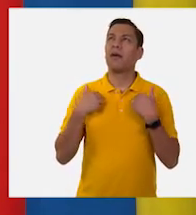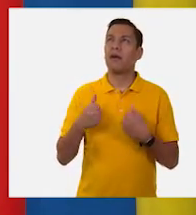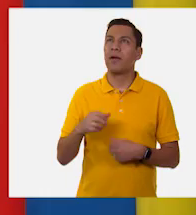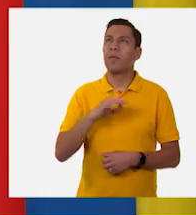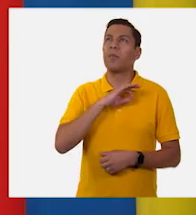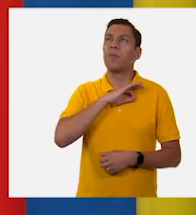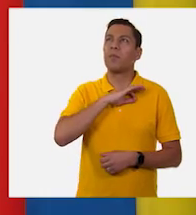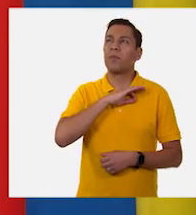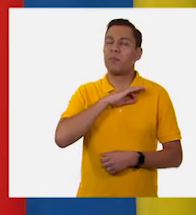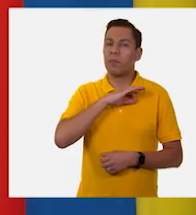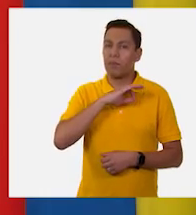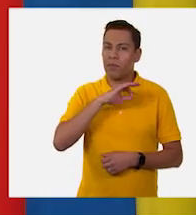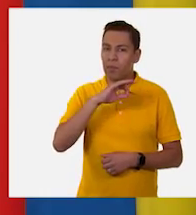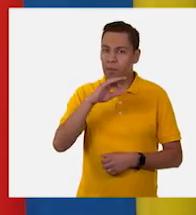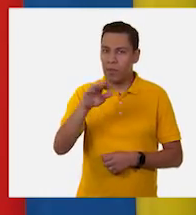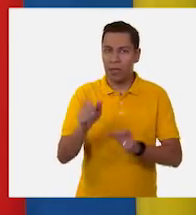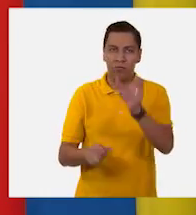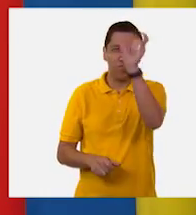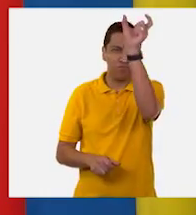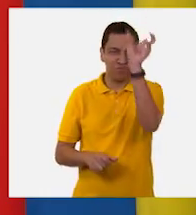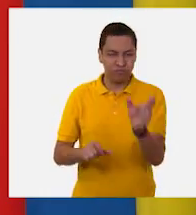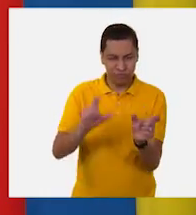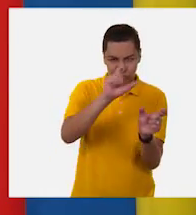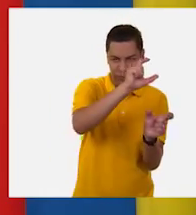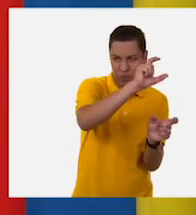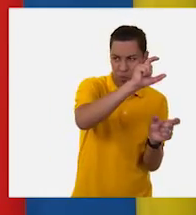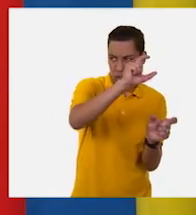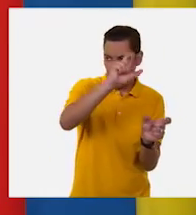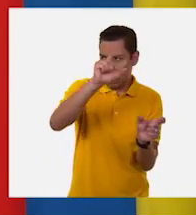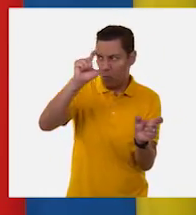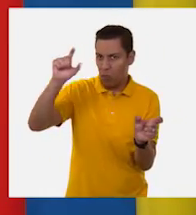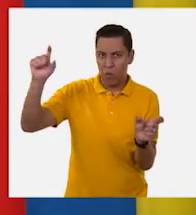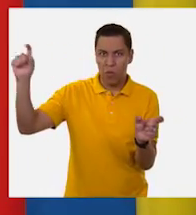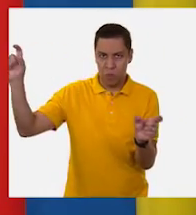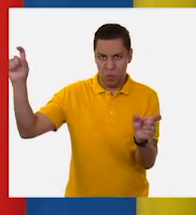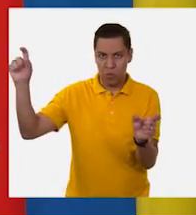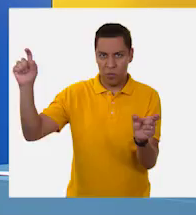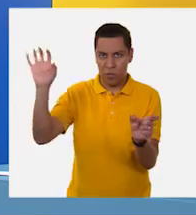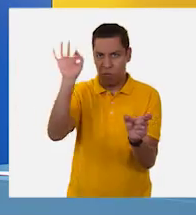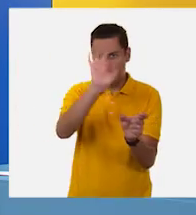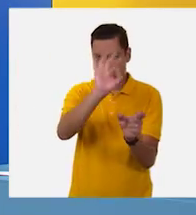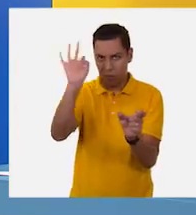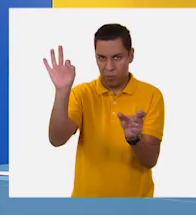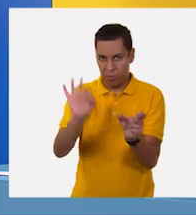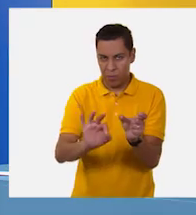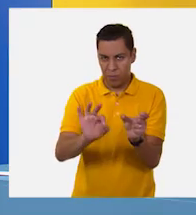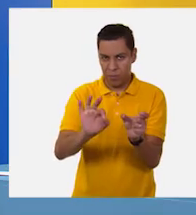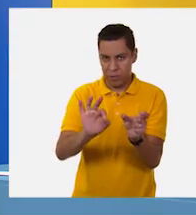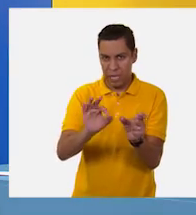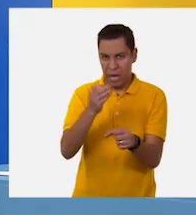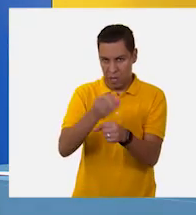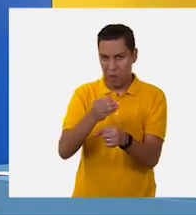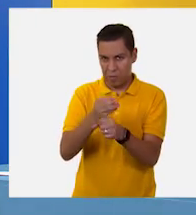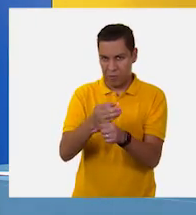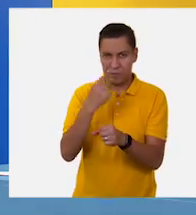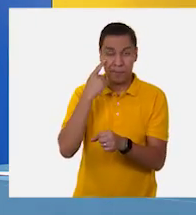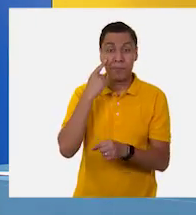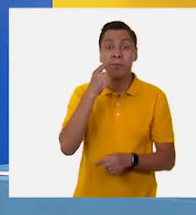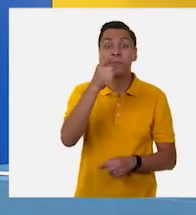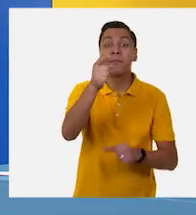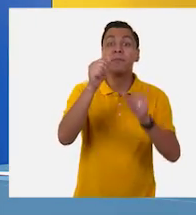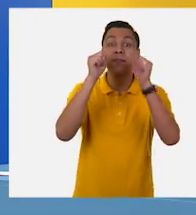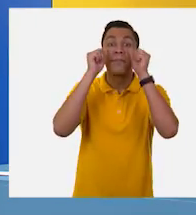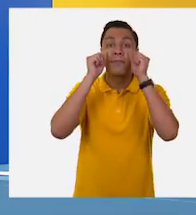una tabla de proporcionalidad para calcular el 25% de esos 500 pesos. Bien, Jenny, pongan atención ahí en